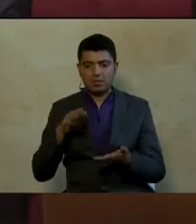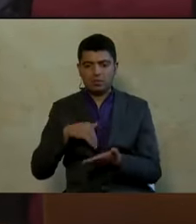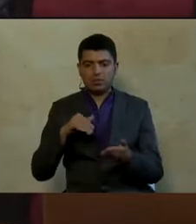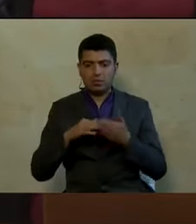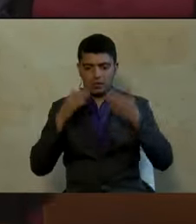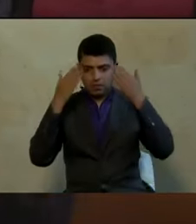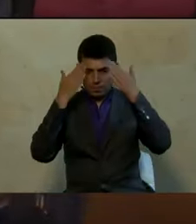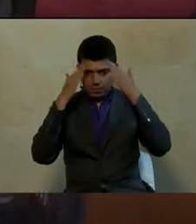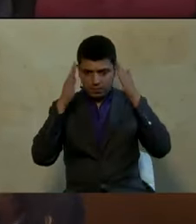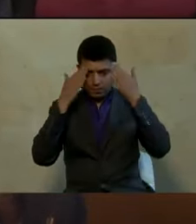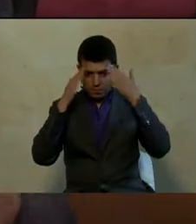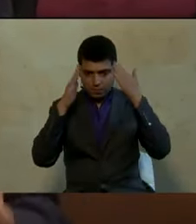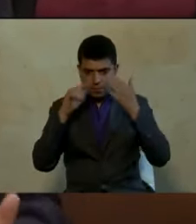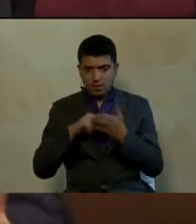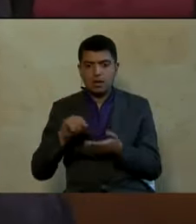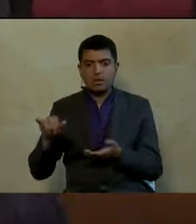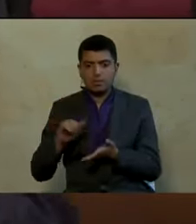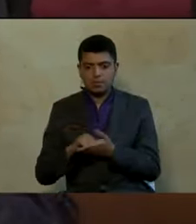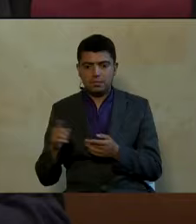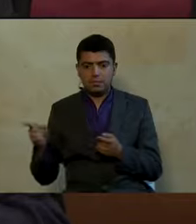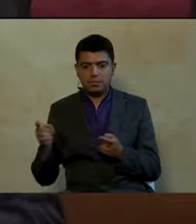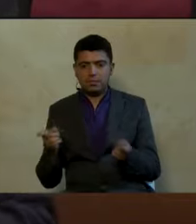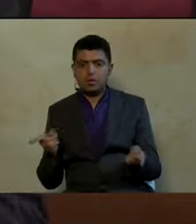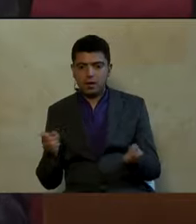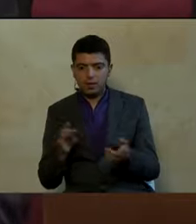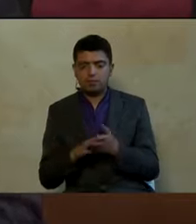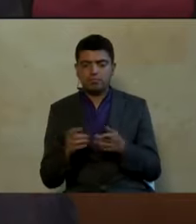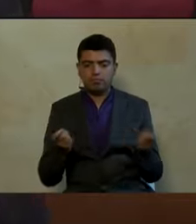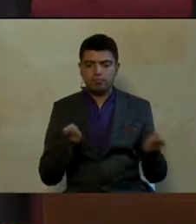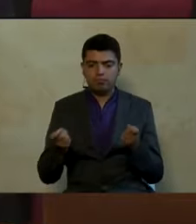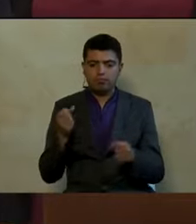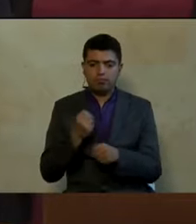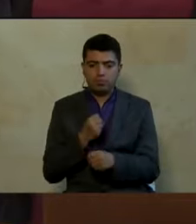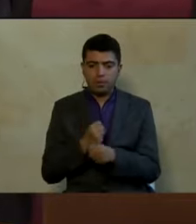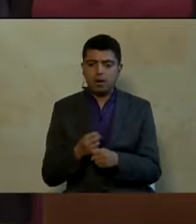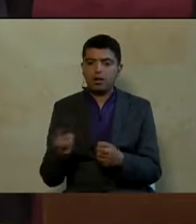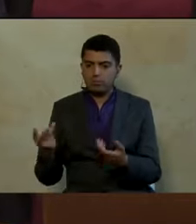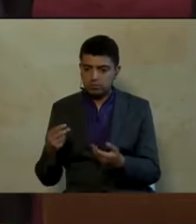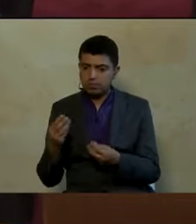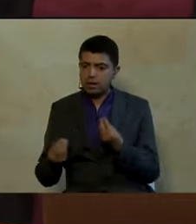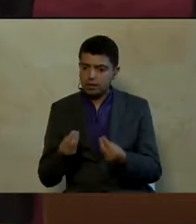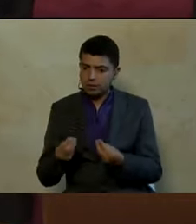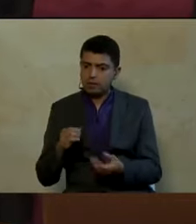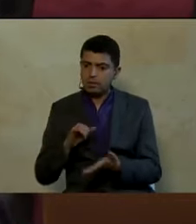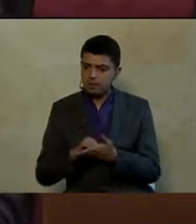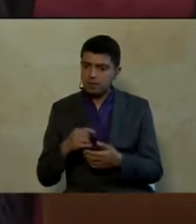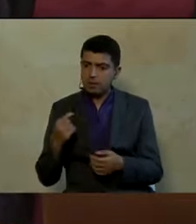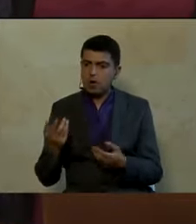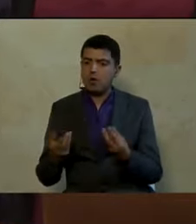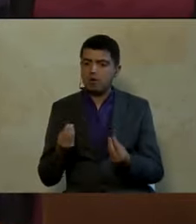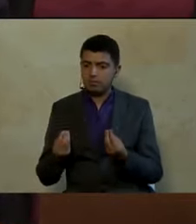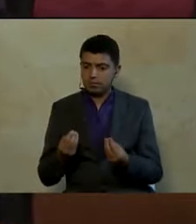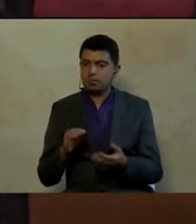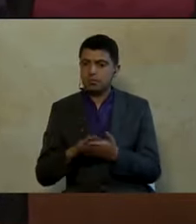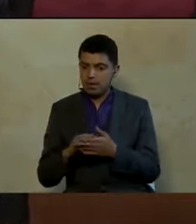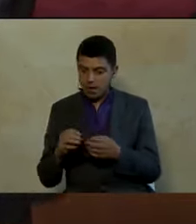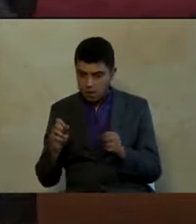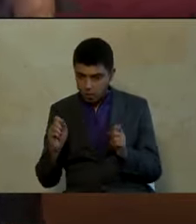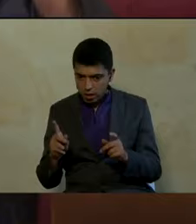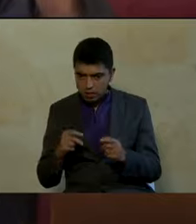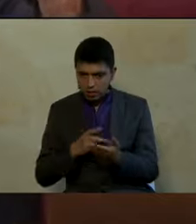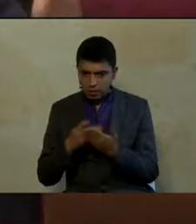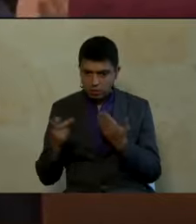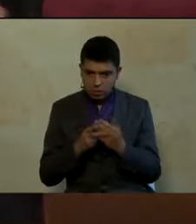era un proyecto para regular la profesión y se acoge y dice venga hagamos en lo que nos encontramos y hacemos este